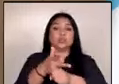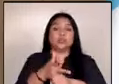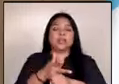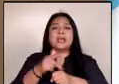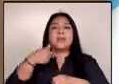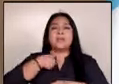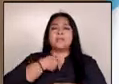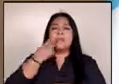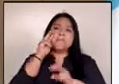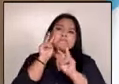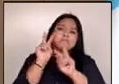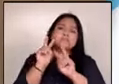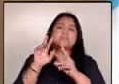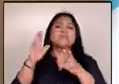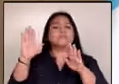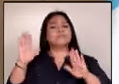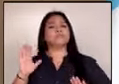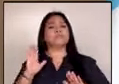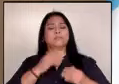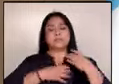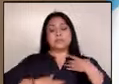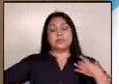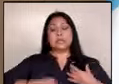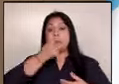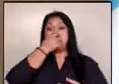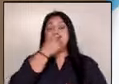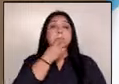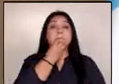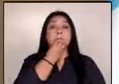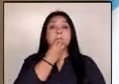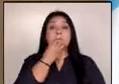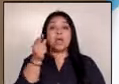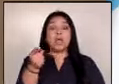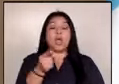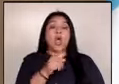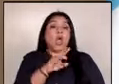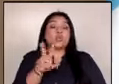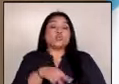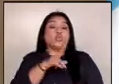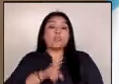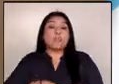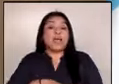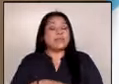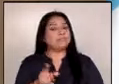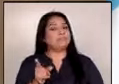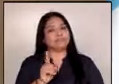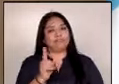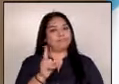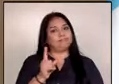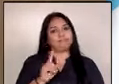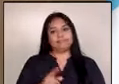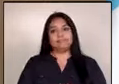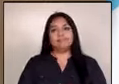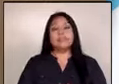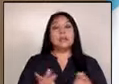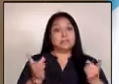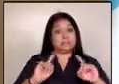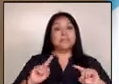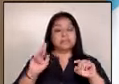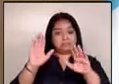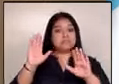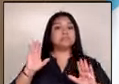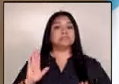Bernardo Arévalo no fue una toma de Posesión cualquiera pero fue una toma de